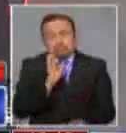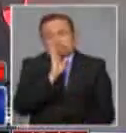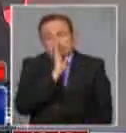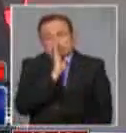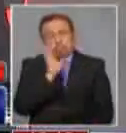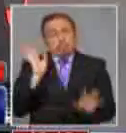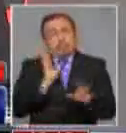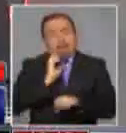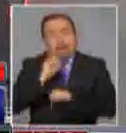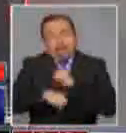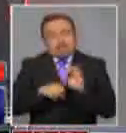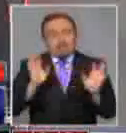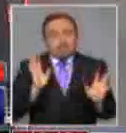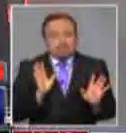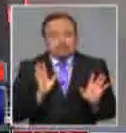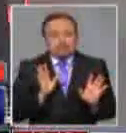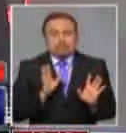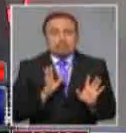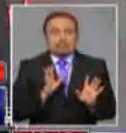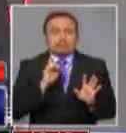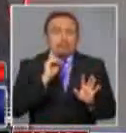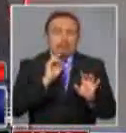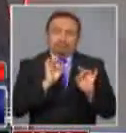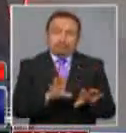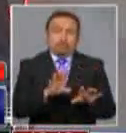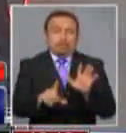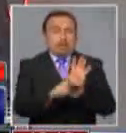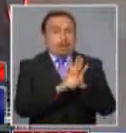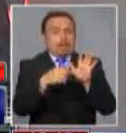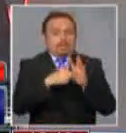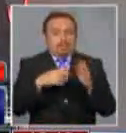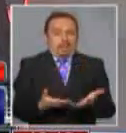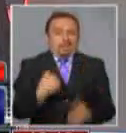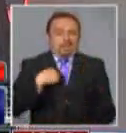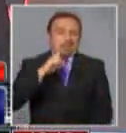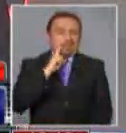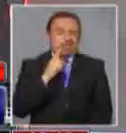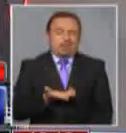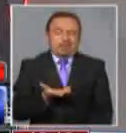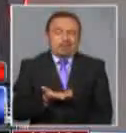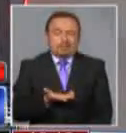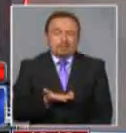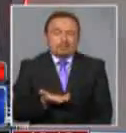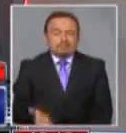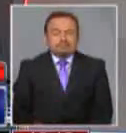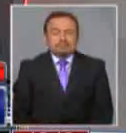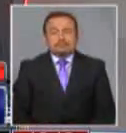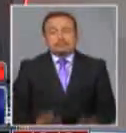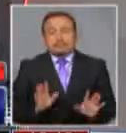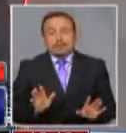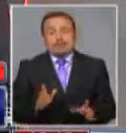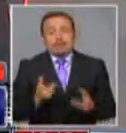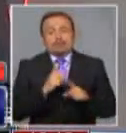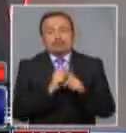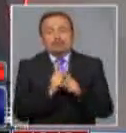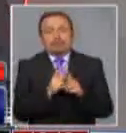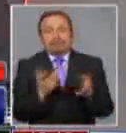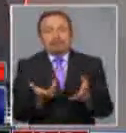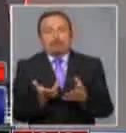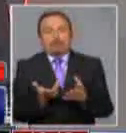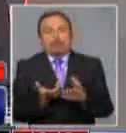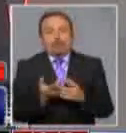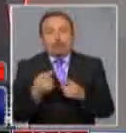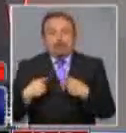tendremos que asumirlo así está hecha la legislación que hoy día tenemos vigente Y y tampoco vamos a